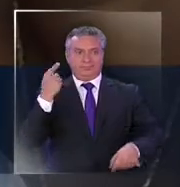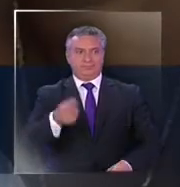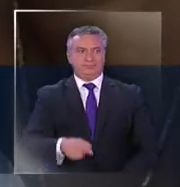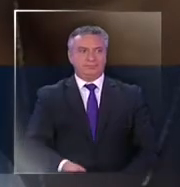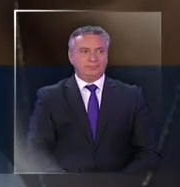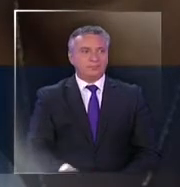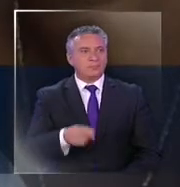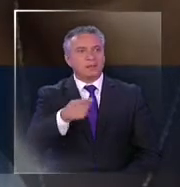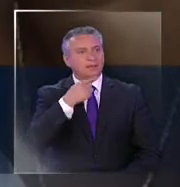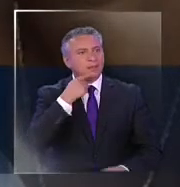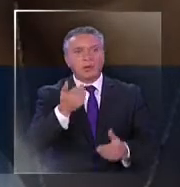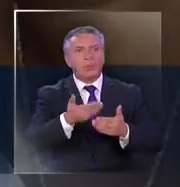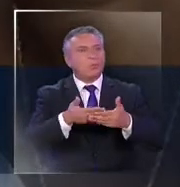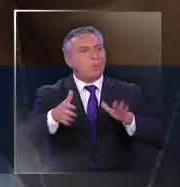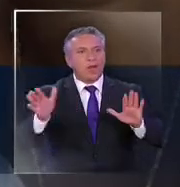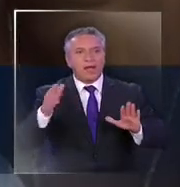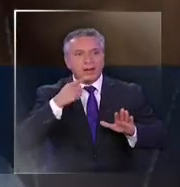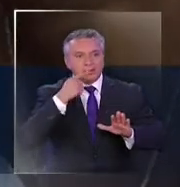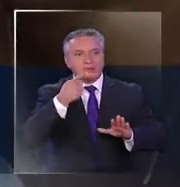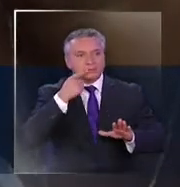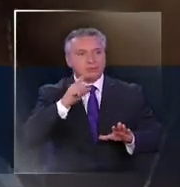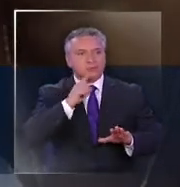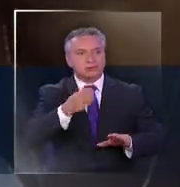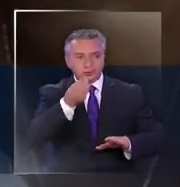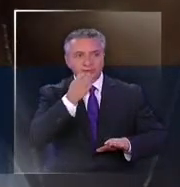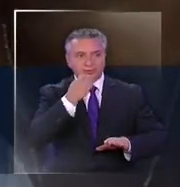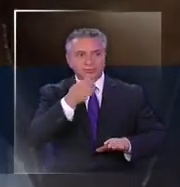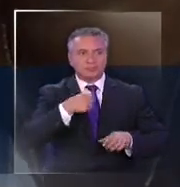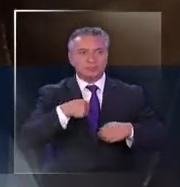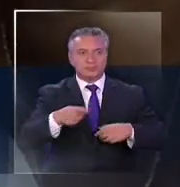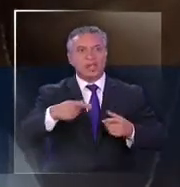all. Wait, my belly full.